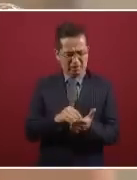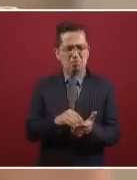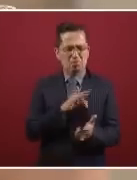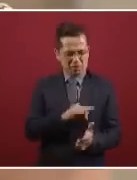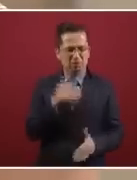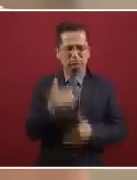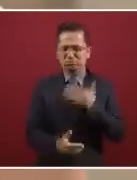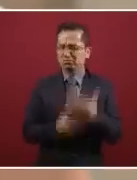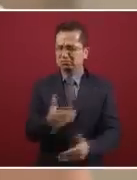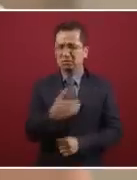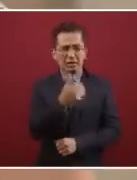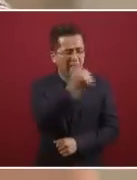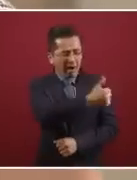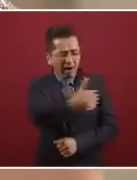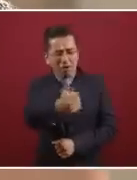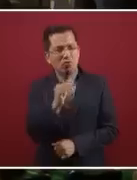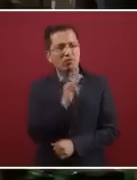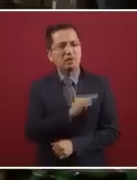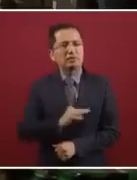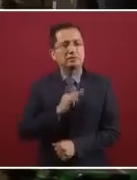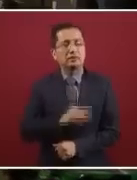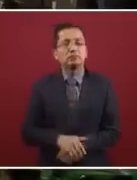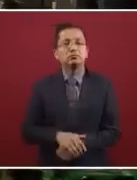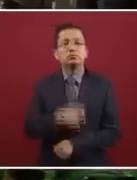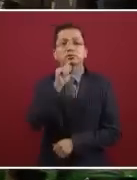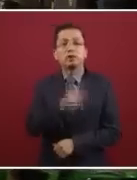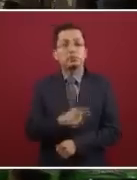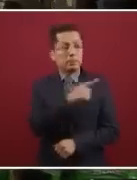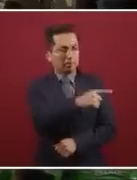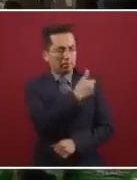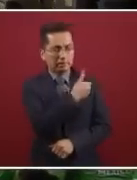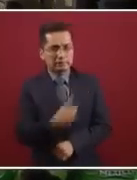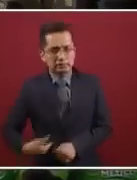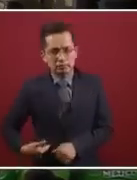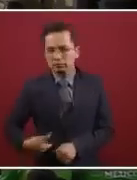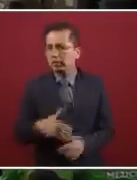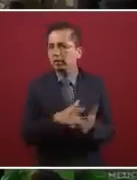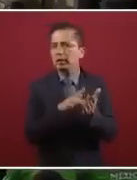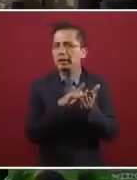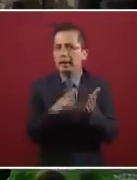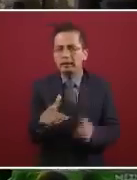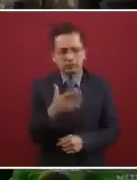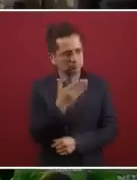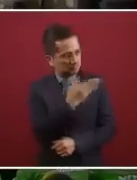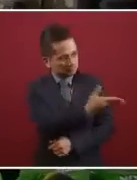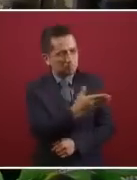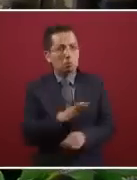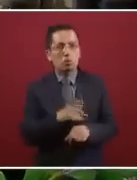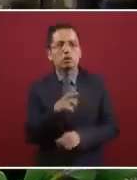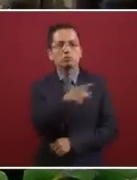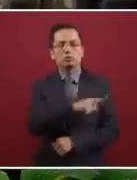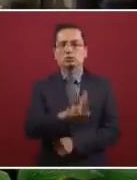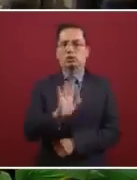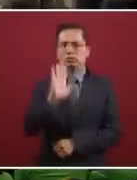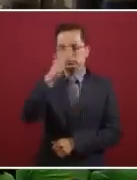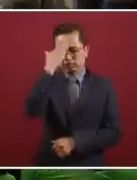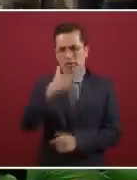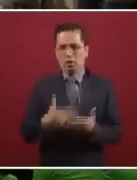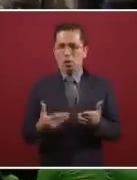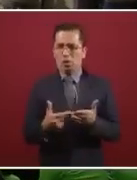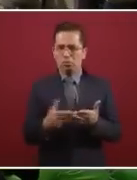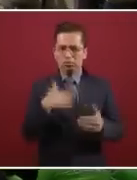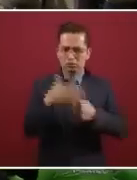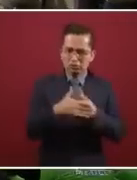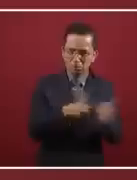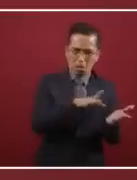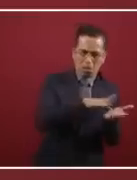uno y agradecer al presidente también ese gesto. Sé que fue motivante para ustedes el saber los estímulos que vienen, lo